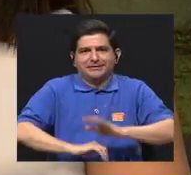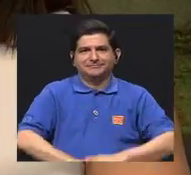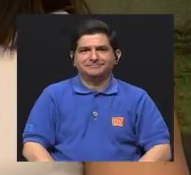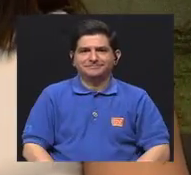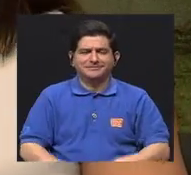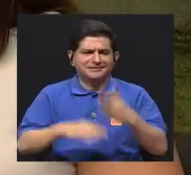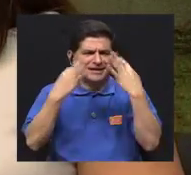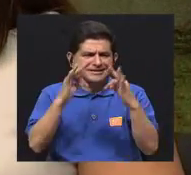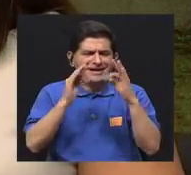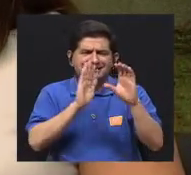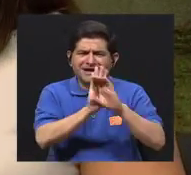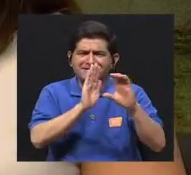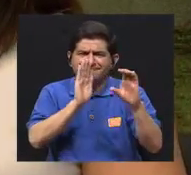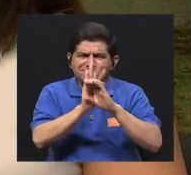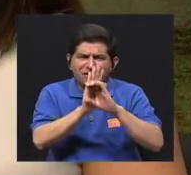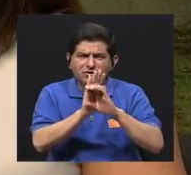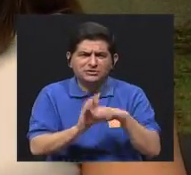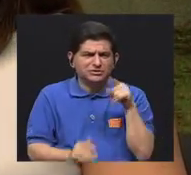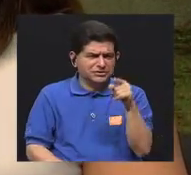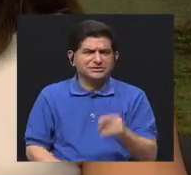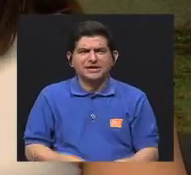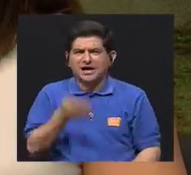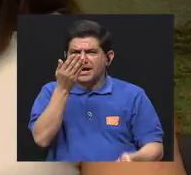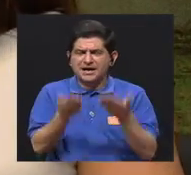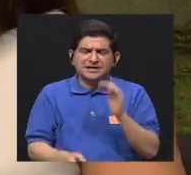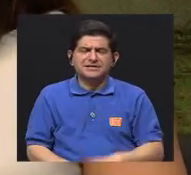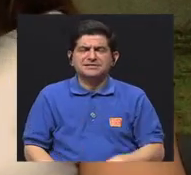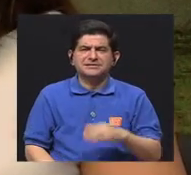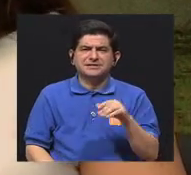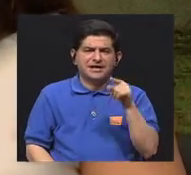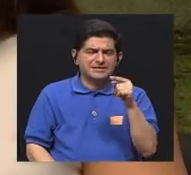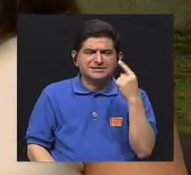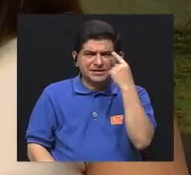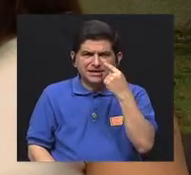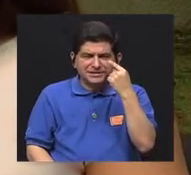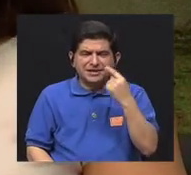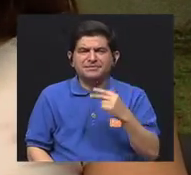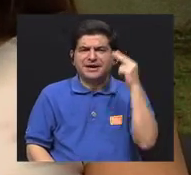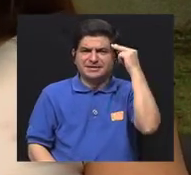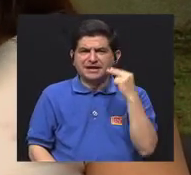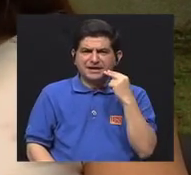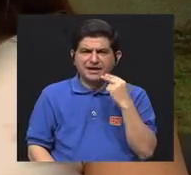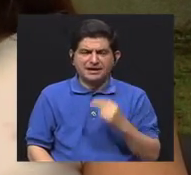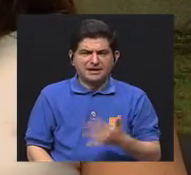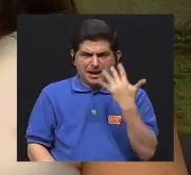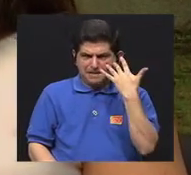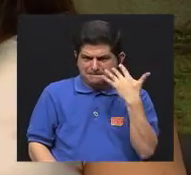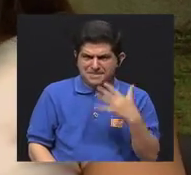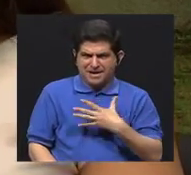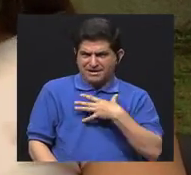Entonces, buscar aquellas fotos en las que la bolita negra, si sale de color blanco, mejor busquemos